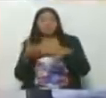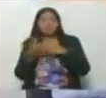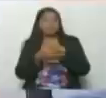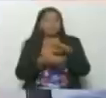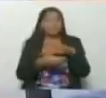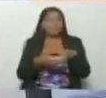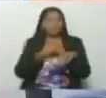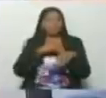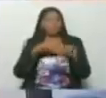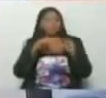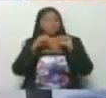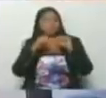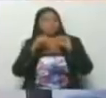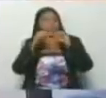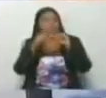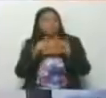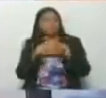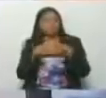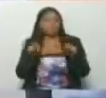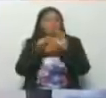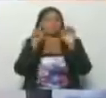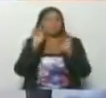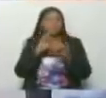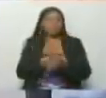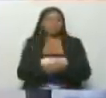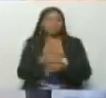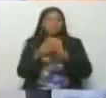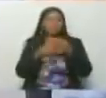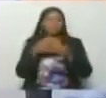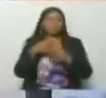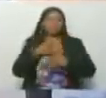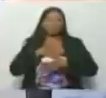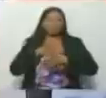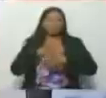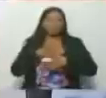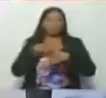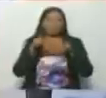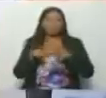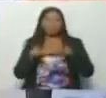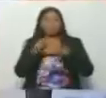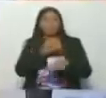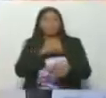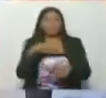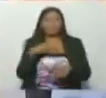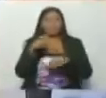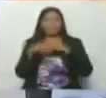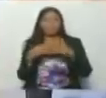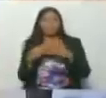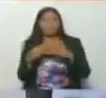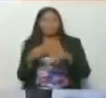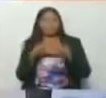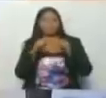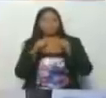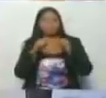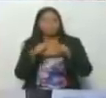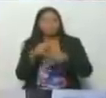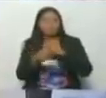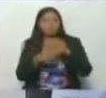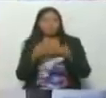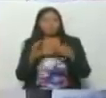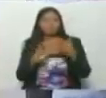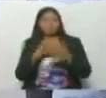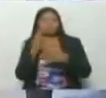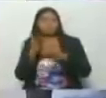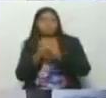mantener esta dinámica es decir crear condiciones para que este sector privado sigue aportando sus recursos en función de